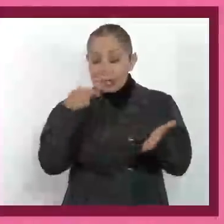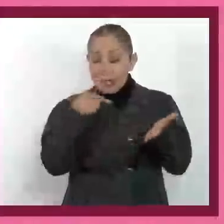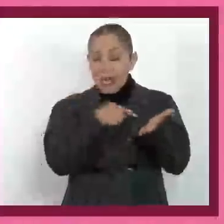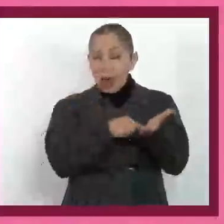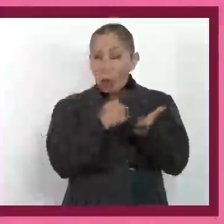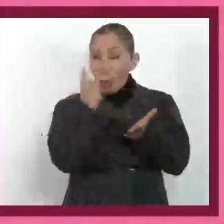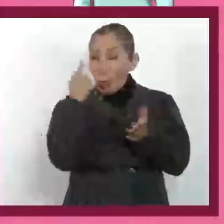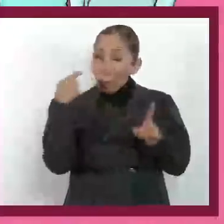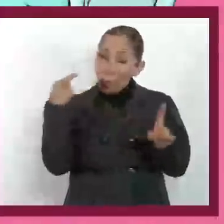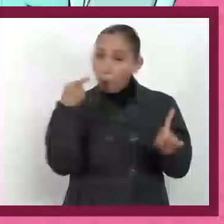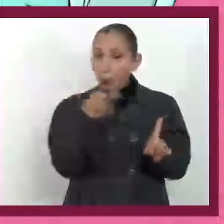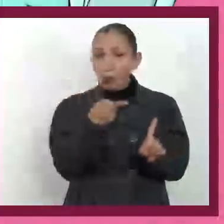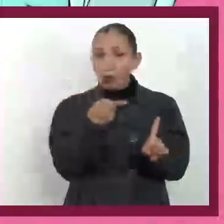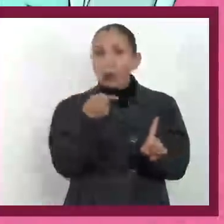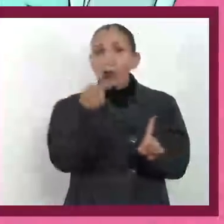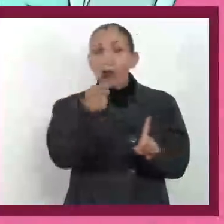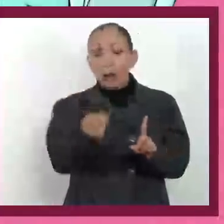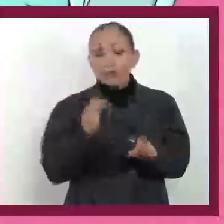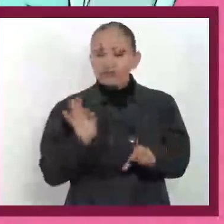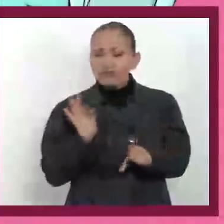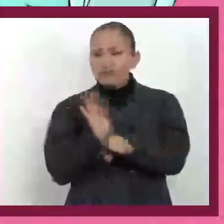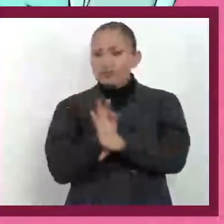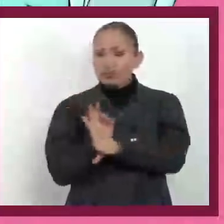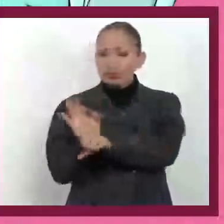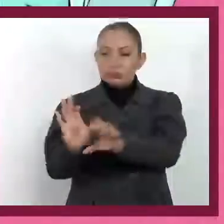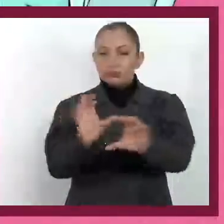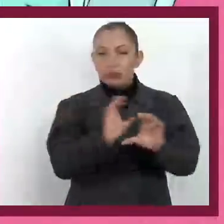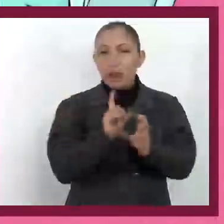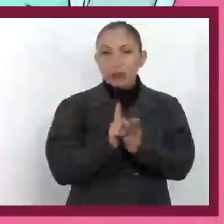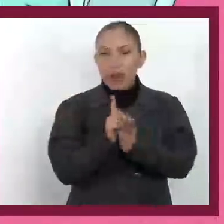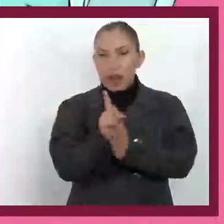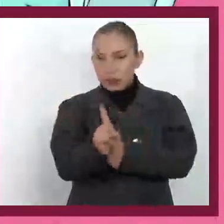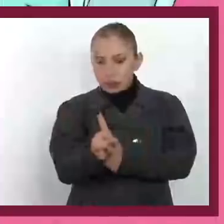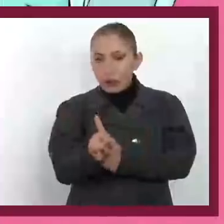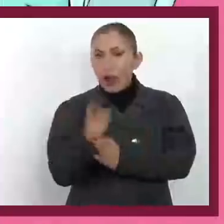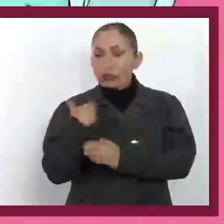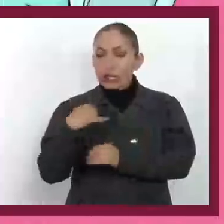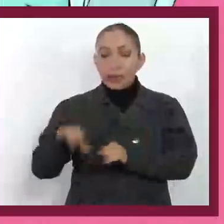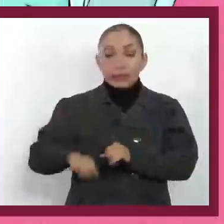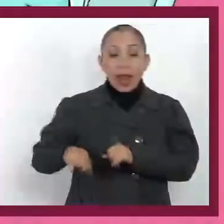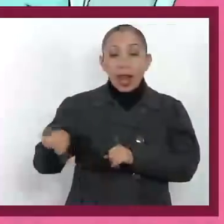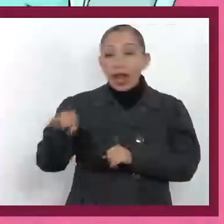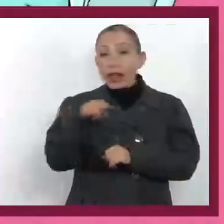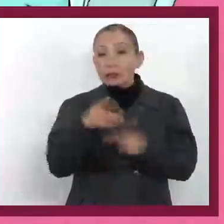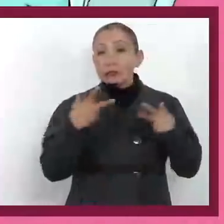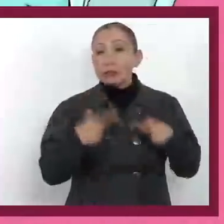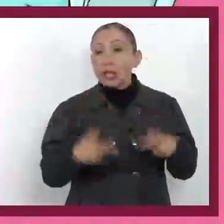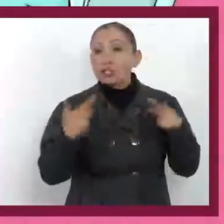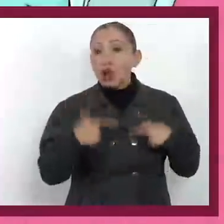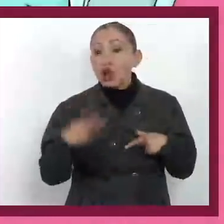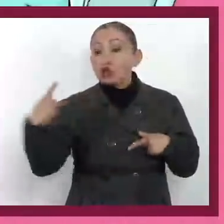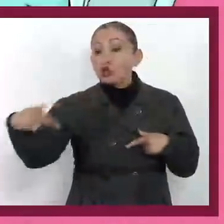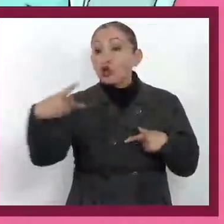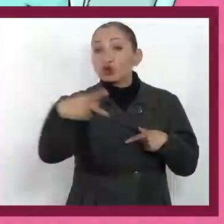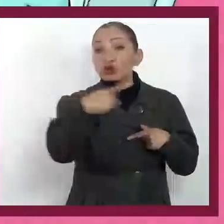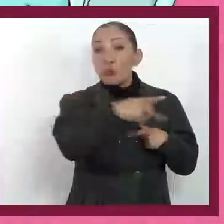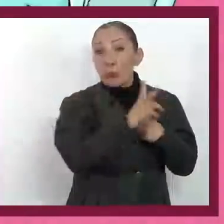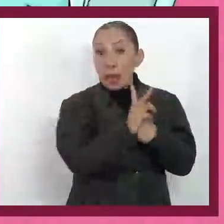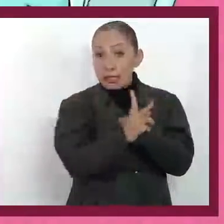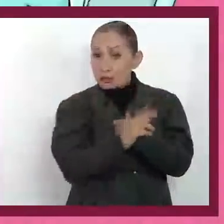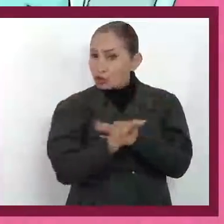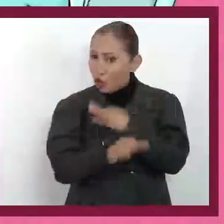como uno de sus objetivos reforzar la protección de los derechos e intereses de las personas de sus Estados